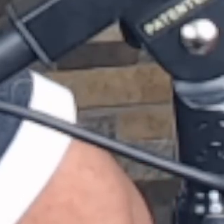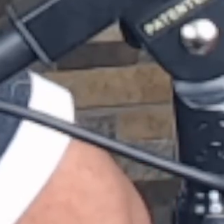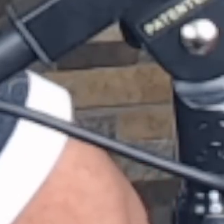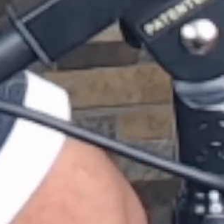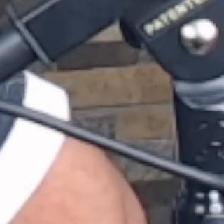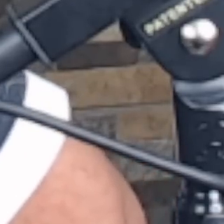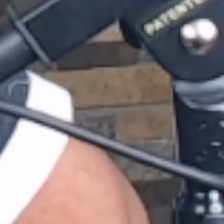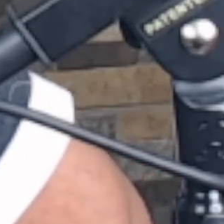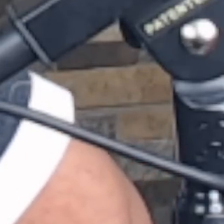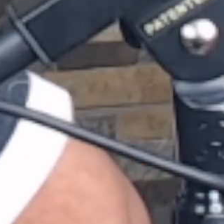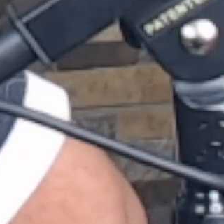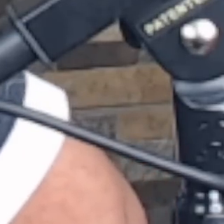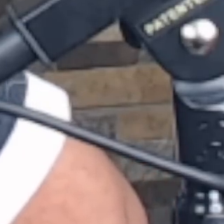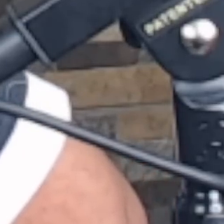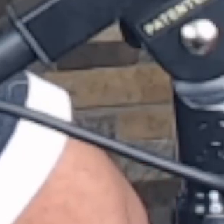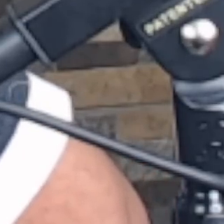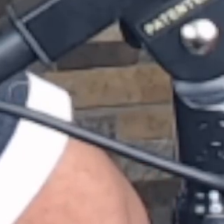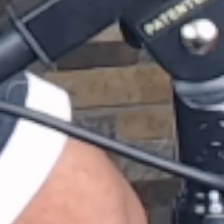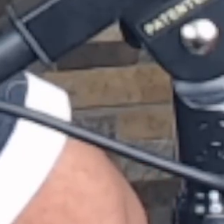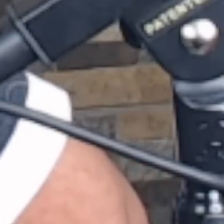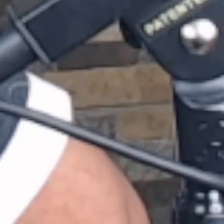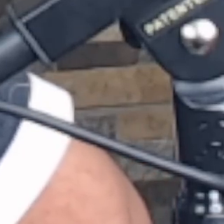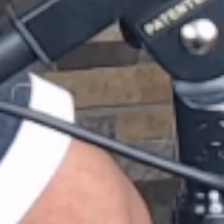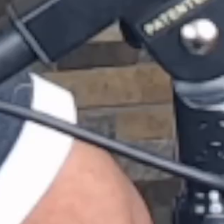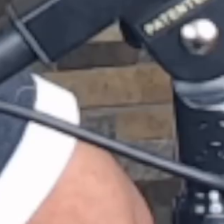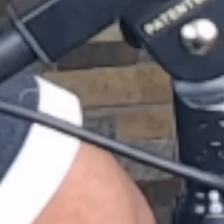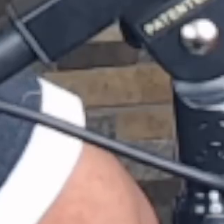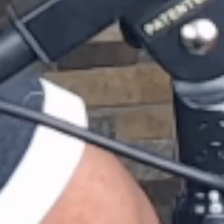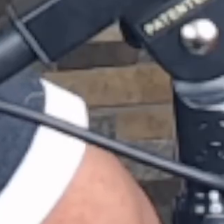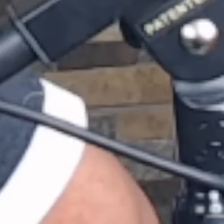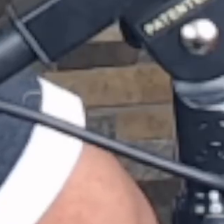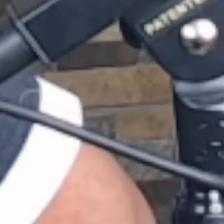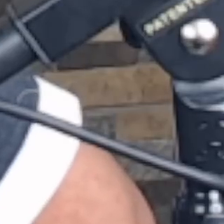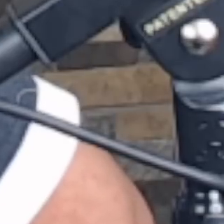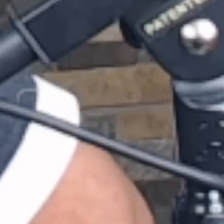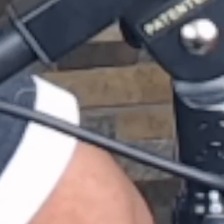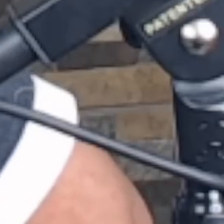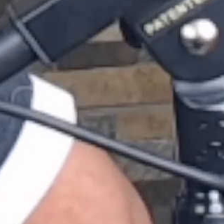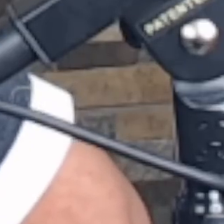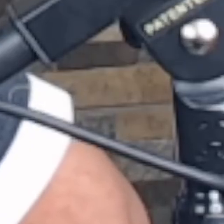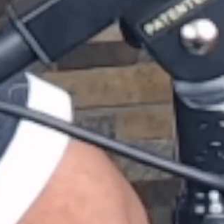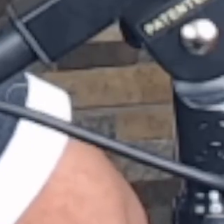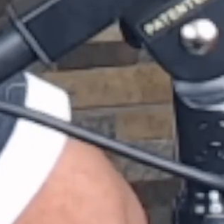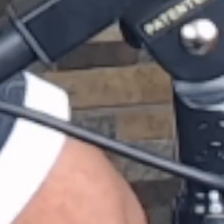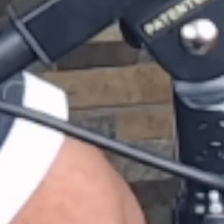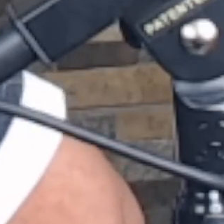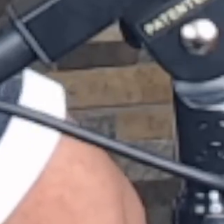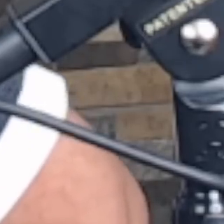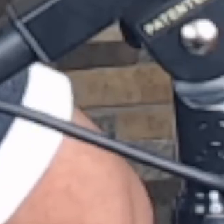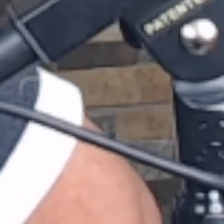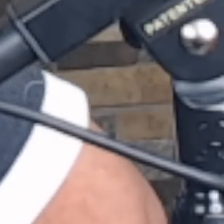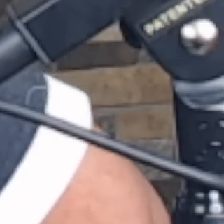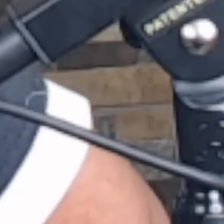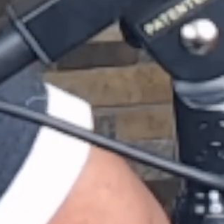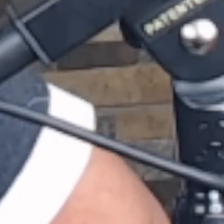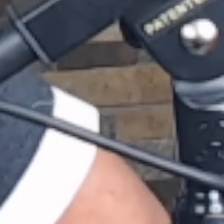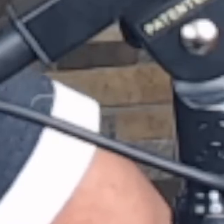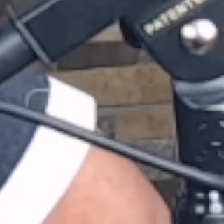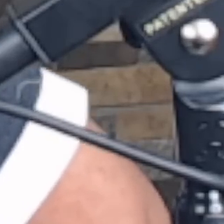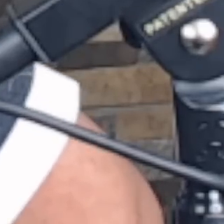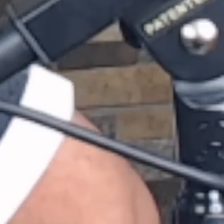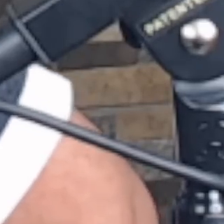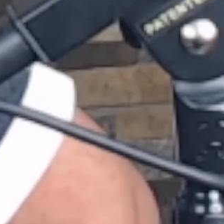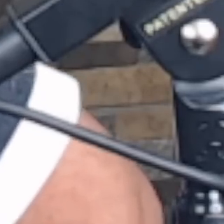los dueños, pero es María Scherer Ibarra, que ha estado en Latinus, que tiene relaciones con Latinus, que ha